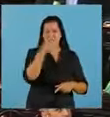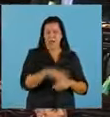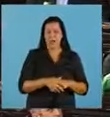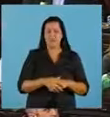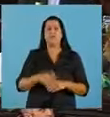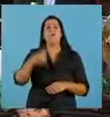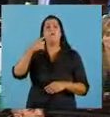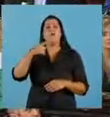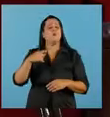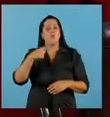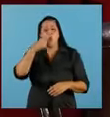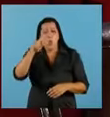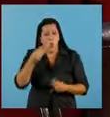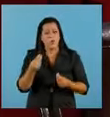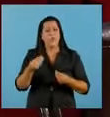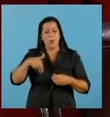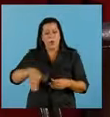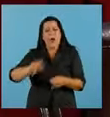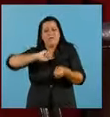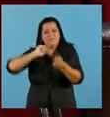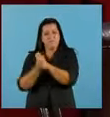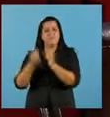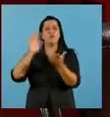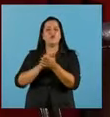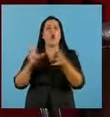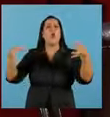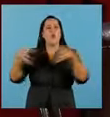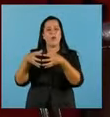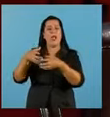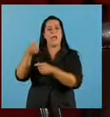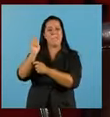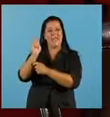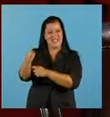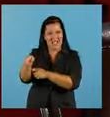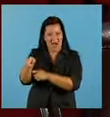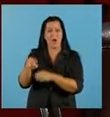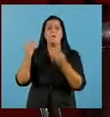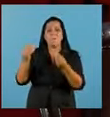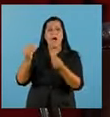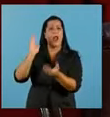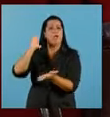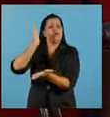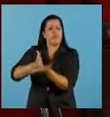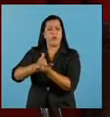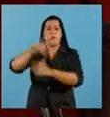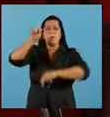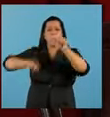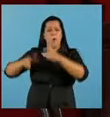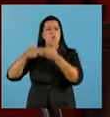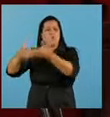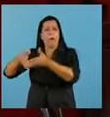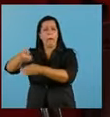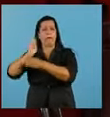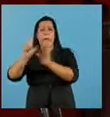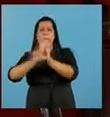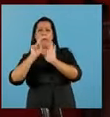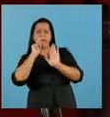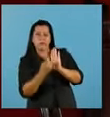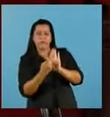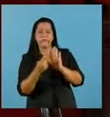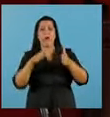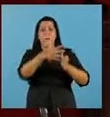Finalmente, propiciaremos la modificación del régimen federal pesquero para endurecer las sanciones a los buques que pescan ilegalmente en los